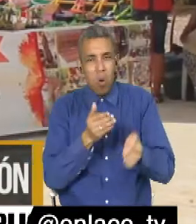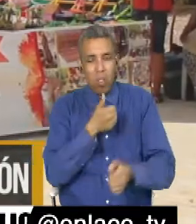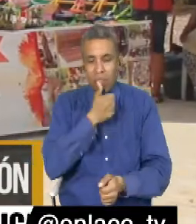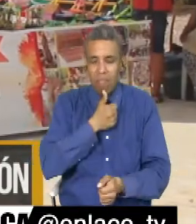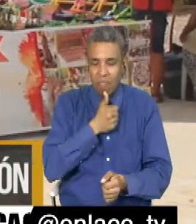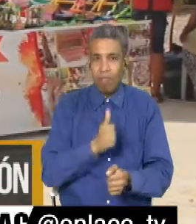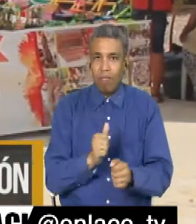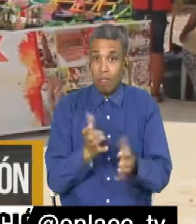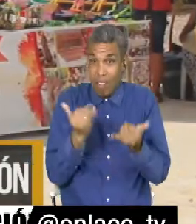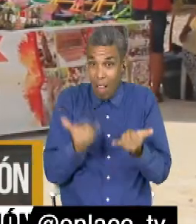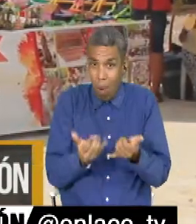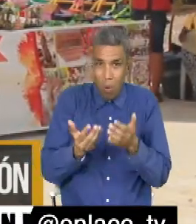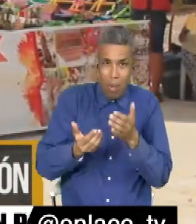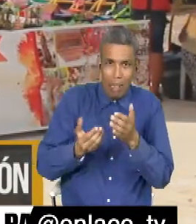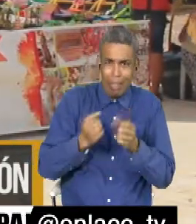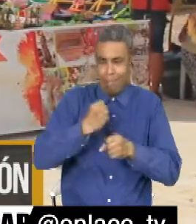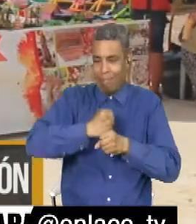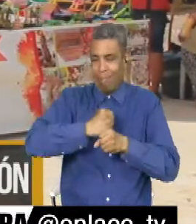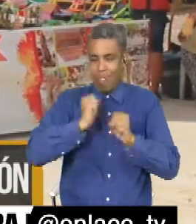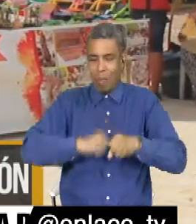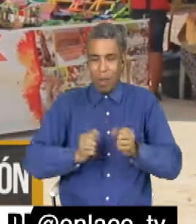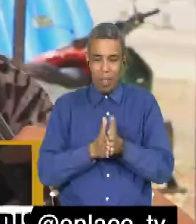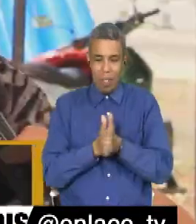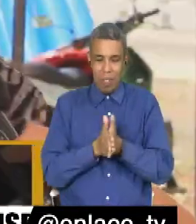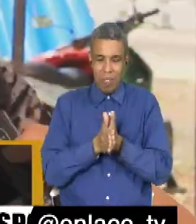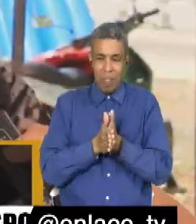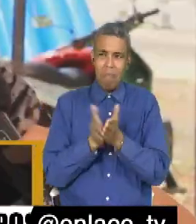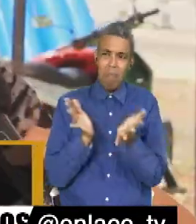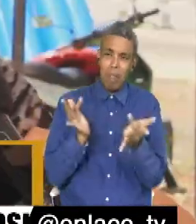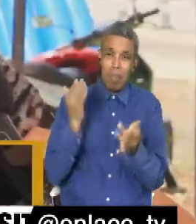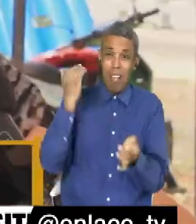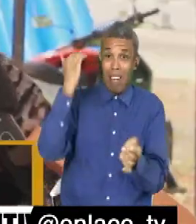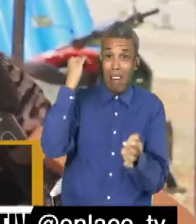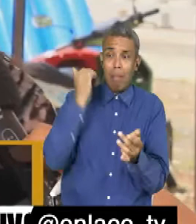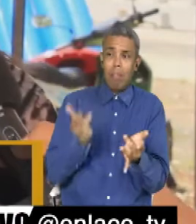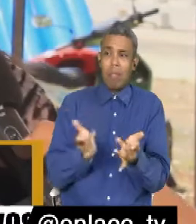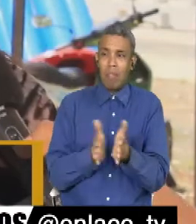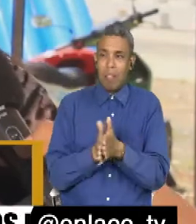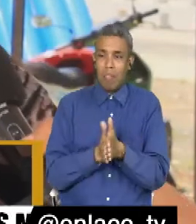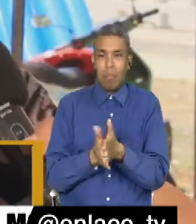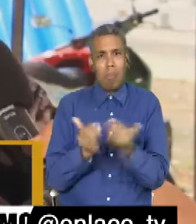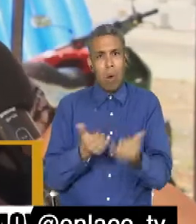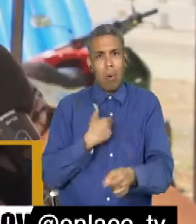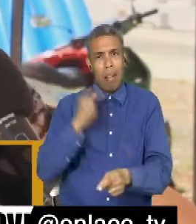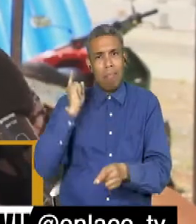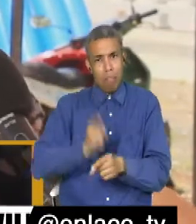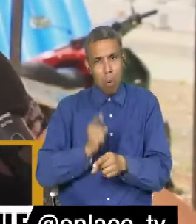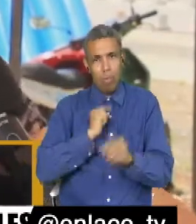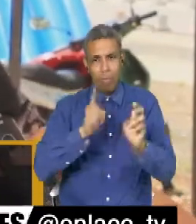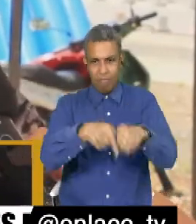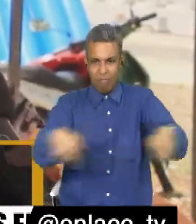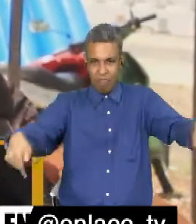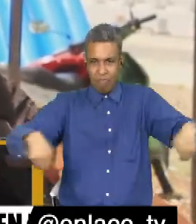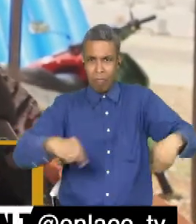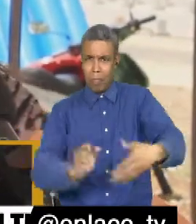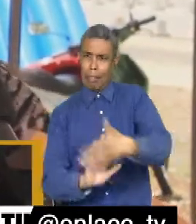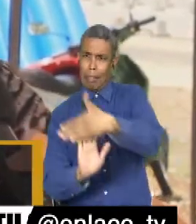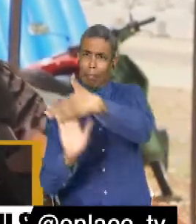nueva fuente de empleo que esperaron durante varios años. Quedó muy bonito e invitamos a la comunidad para